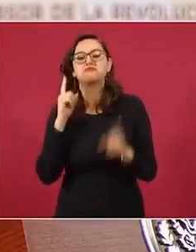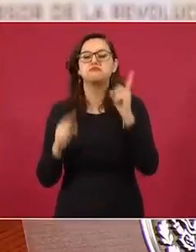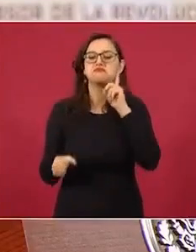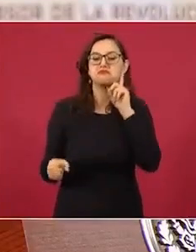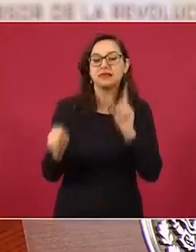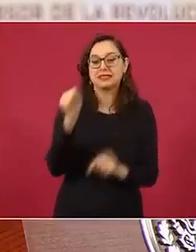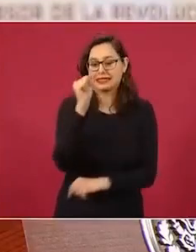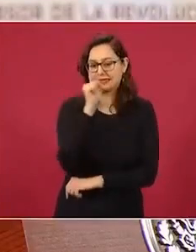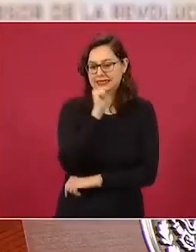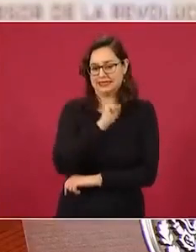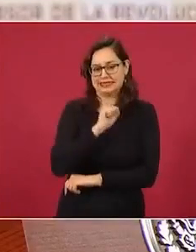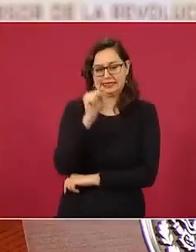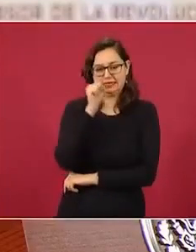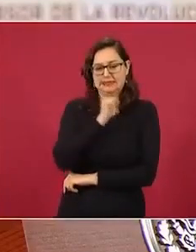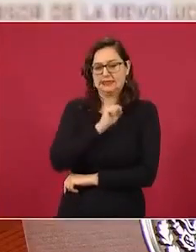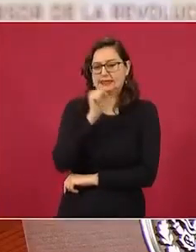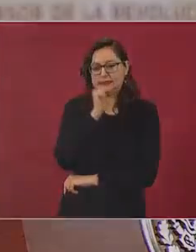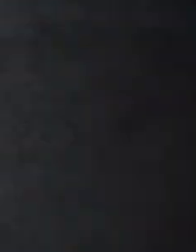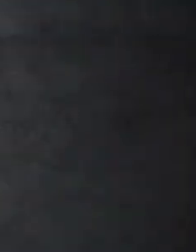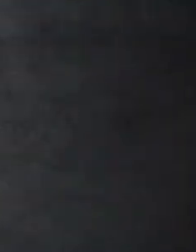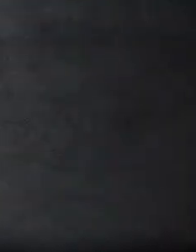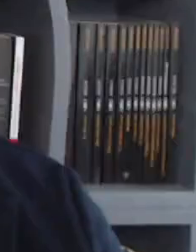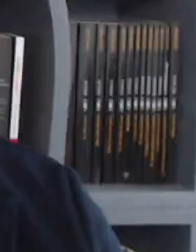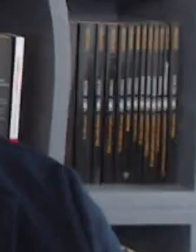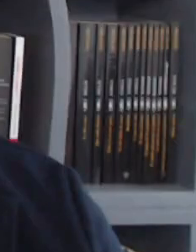demostrado, pero sí trabajó ahí.